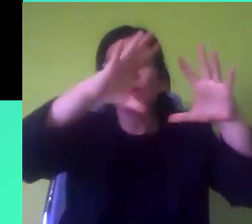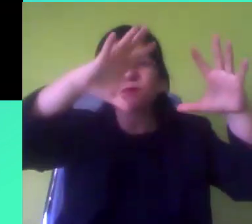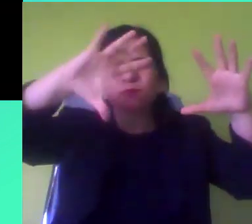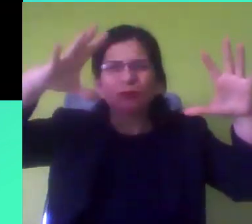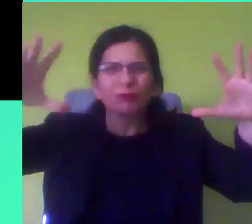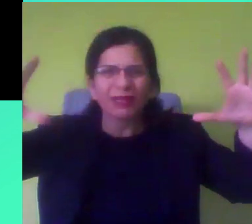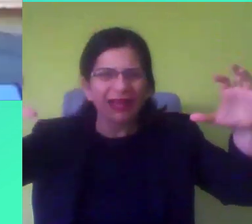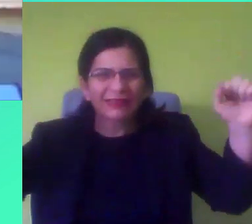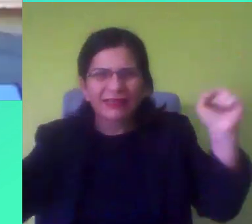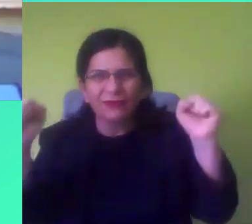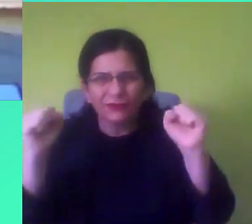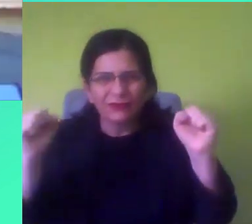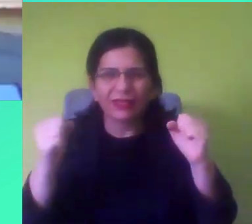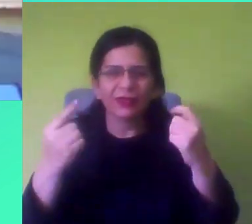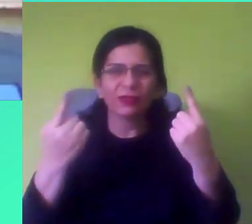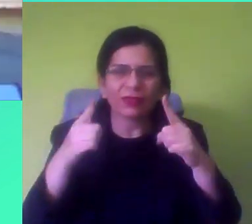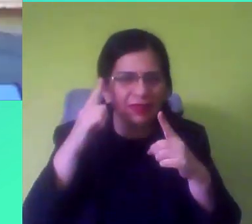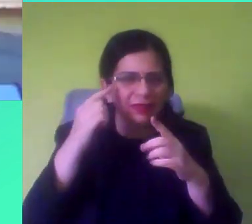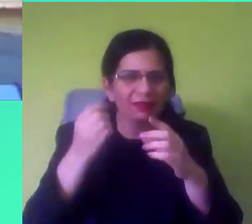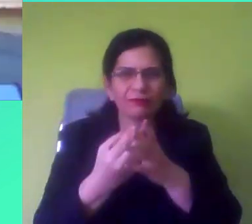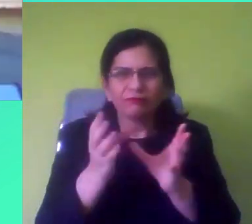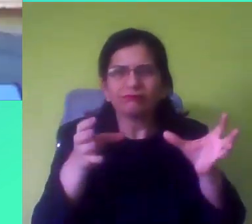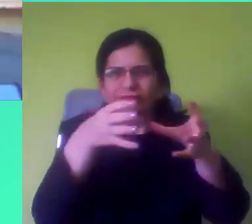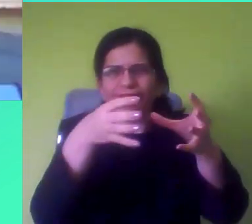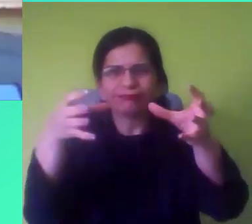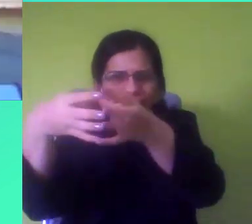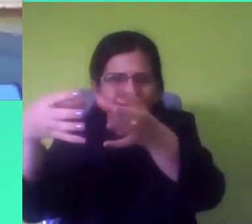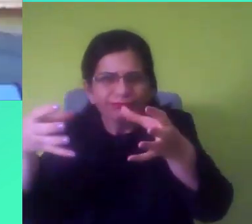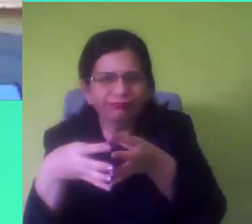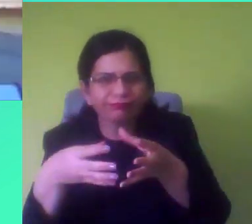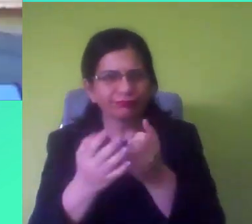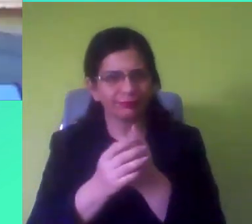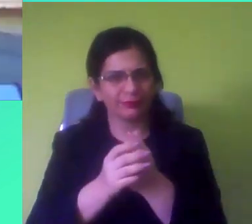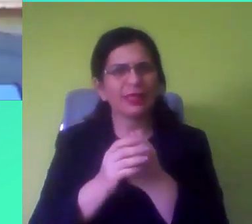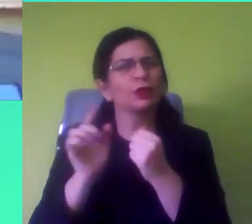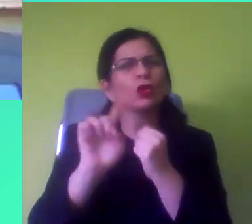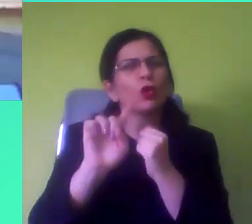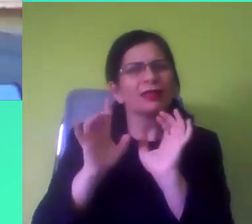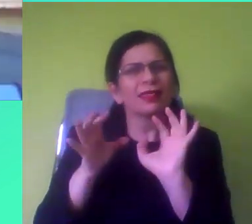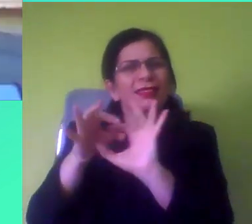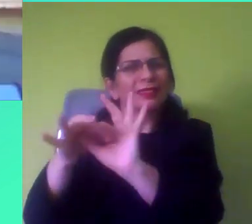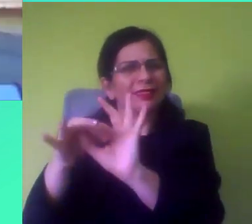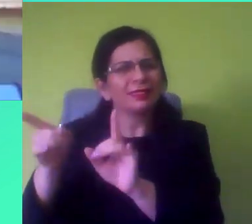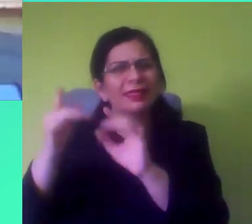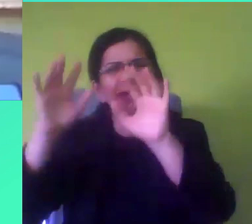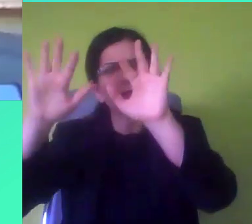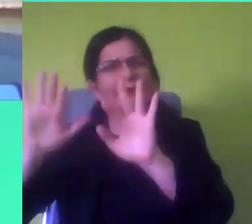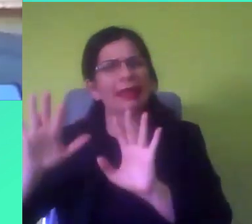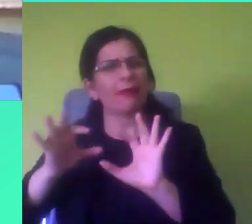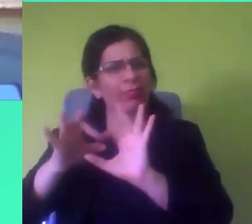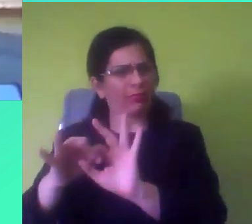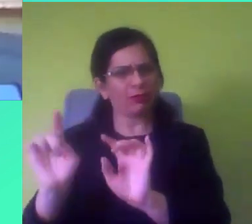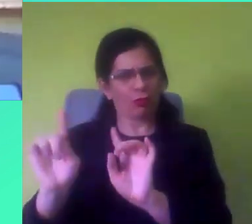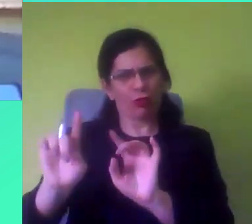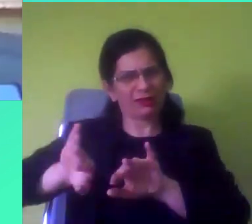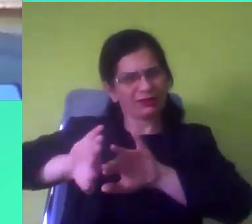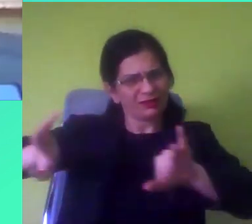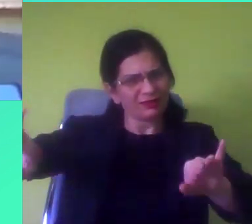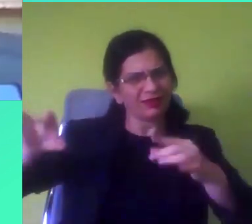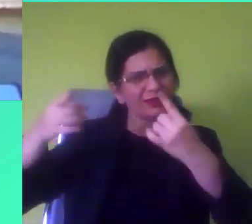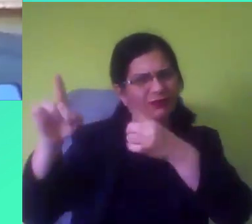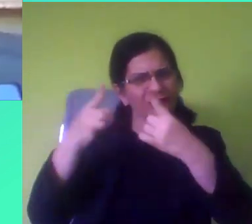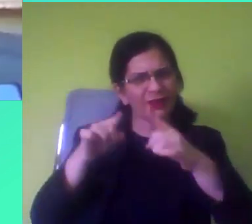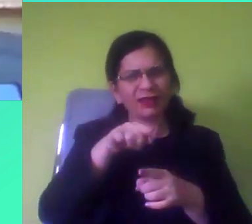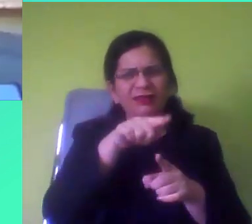escombro, que no tienen un origen asociado a la acumulación de la nieve y la recuperación del hielo, sino que tienen un origen